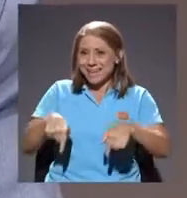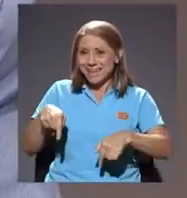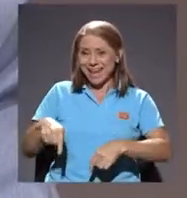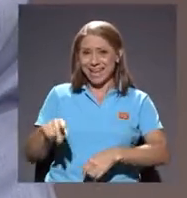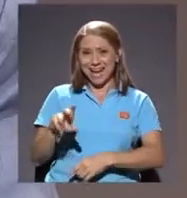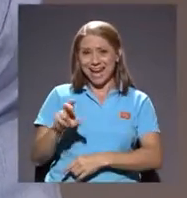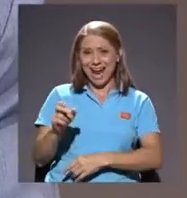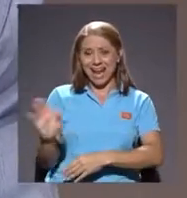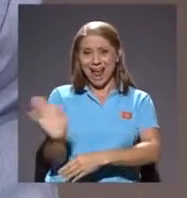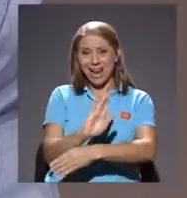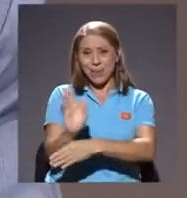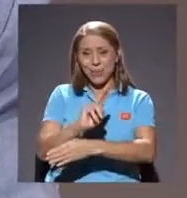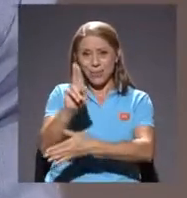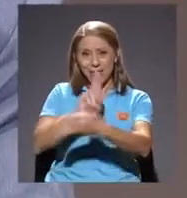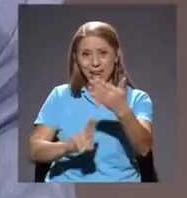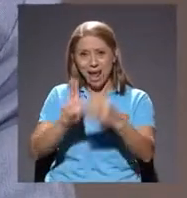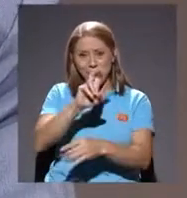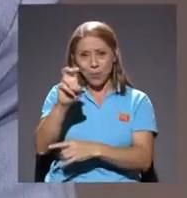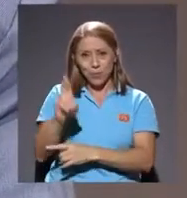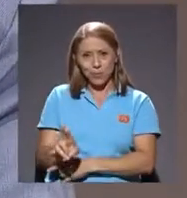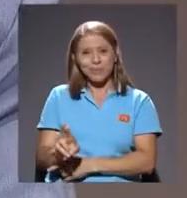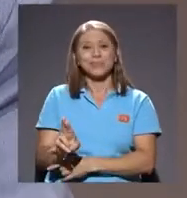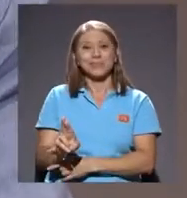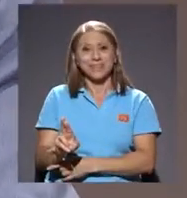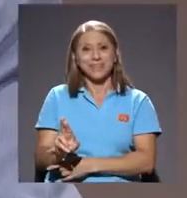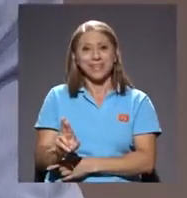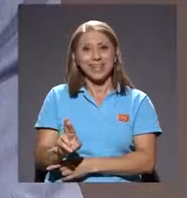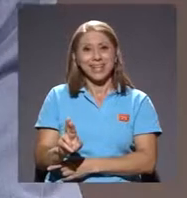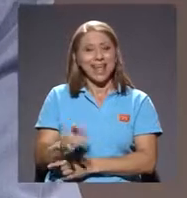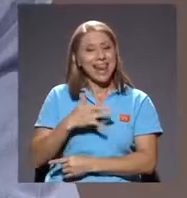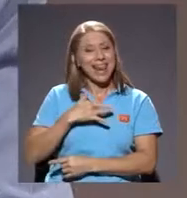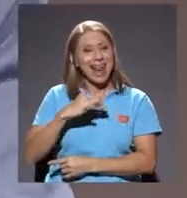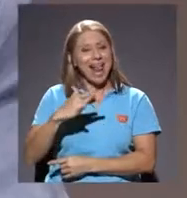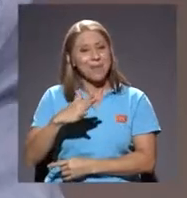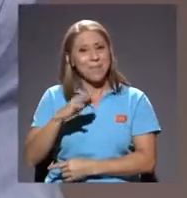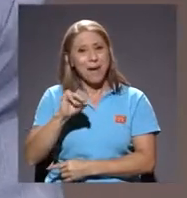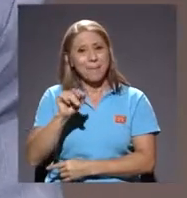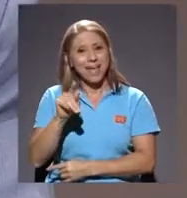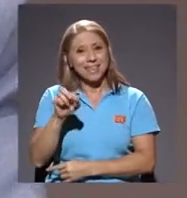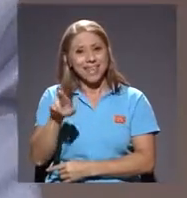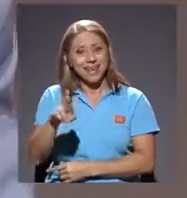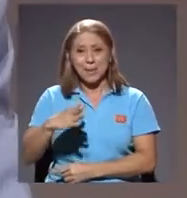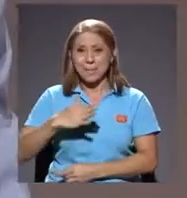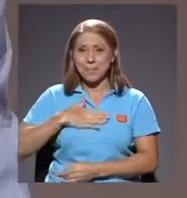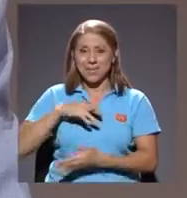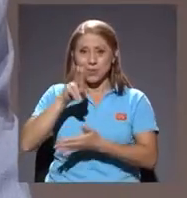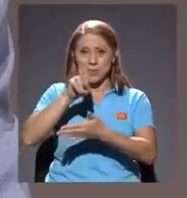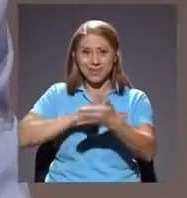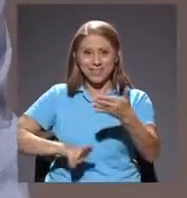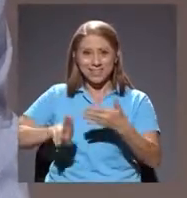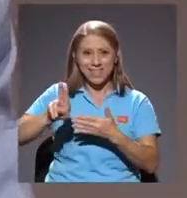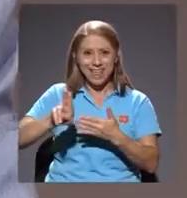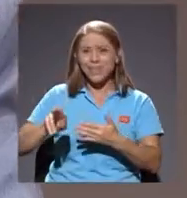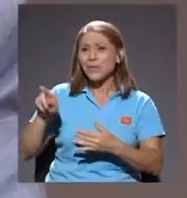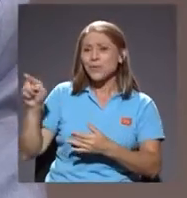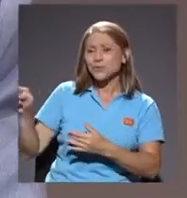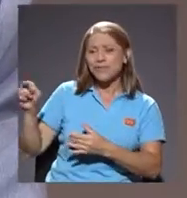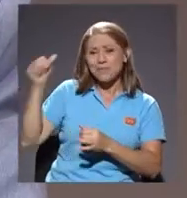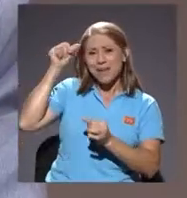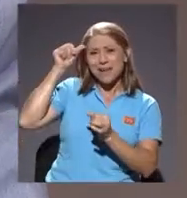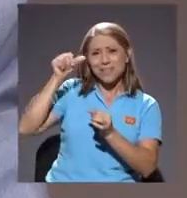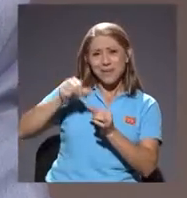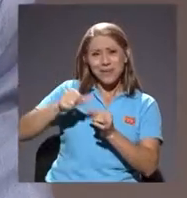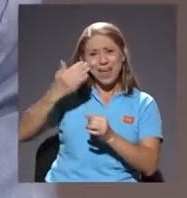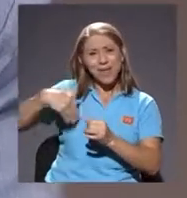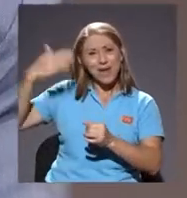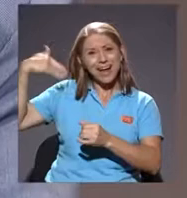canal de la universidad de costa rica el alma máter mi universidad ya usted ha recordado me ha recordado aquellas